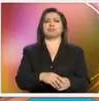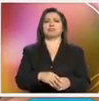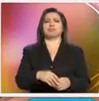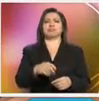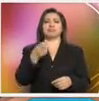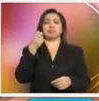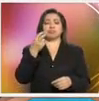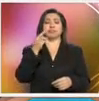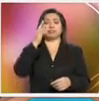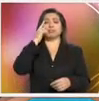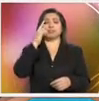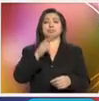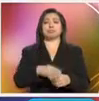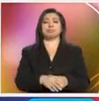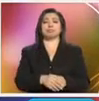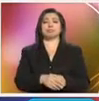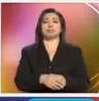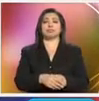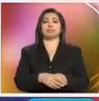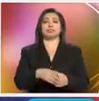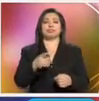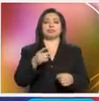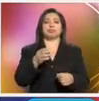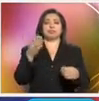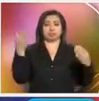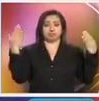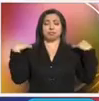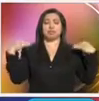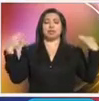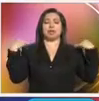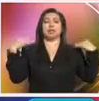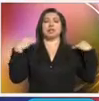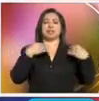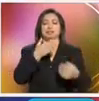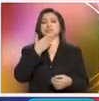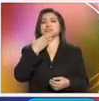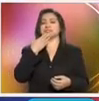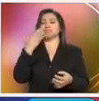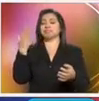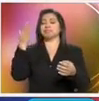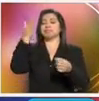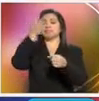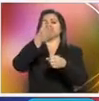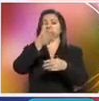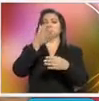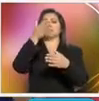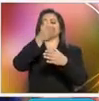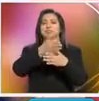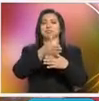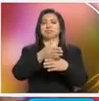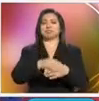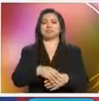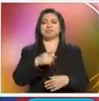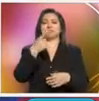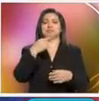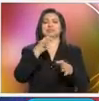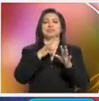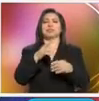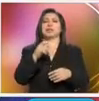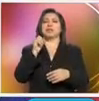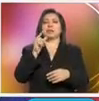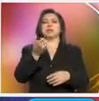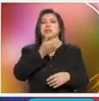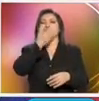Sí, Entonces, sí vale la pena dar un paseo cultural en la Cineteca, ¿no? Todos los días una actividad distinta y salir de lo tradicional, del cine al que